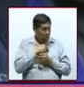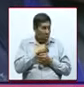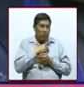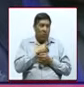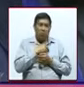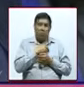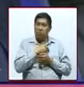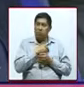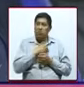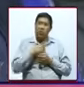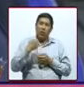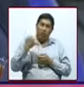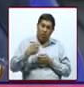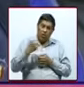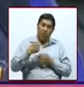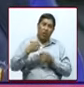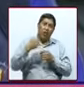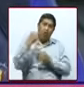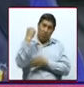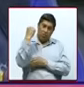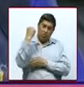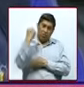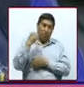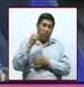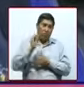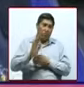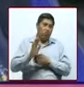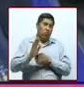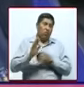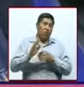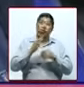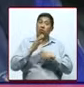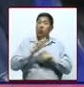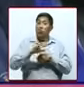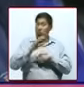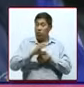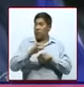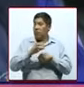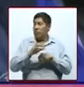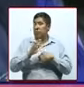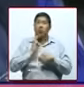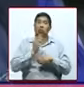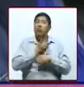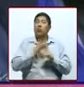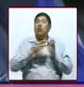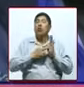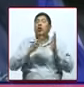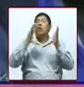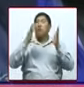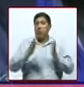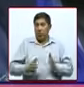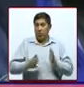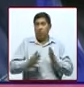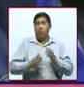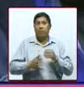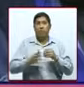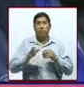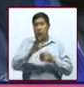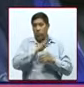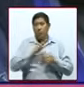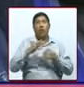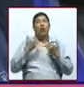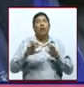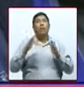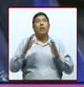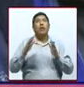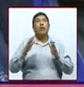TC empiece a convocar debidamente a nuestros representantes de la Dirección Nacional, en